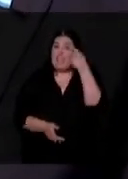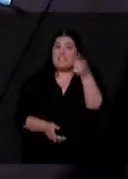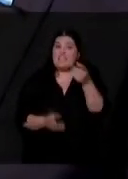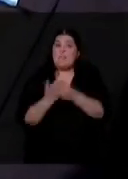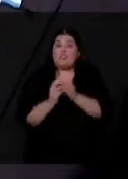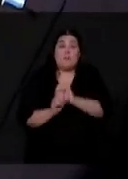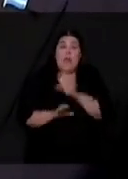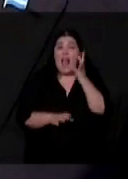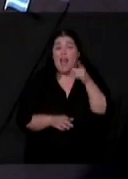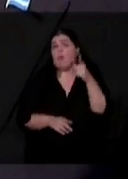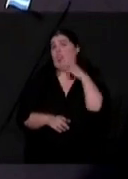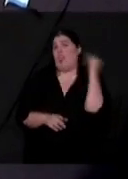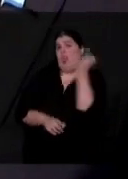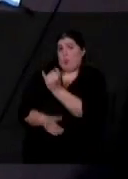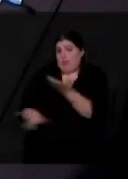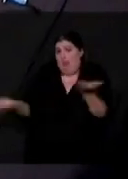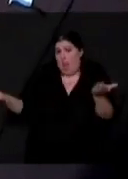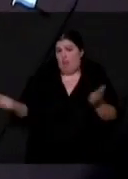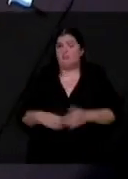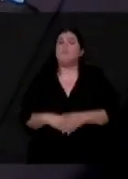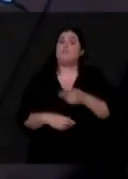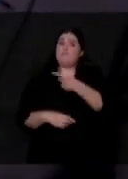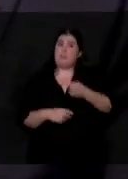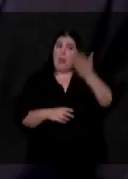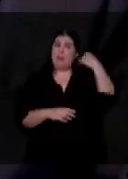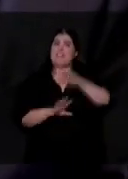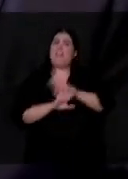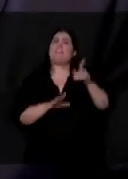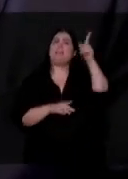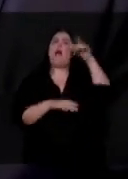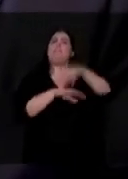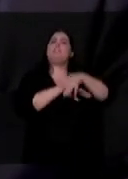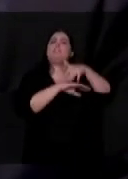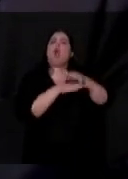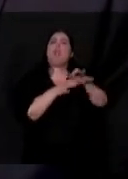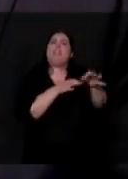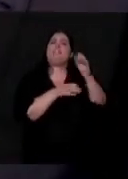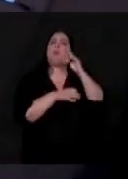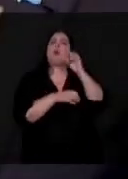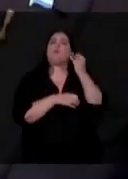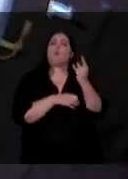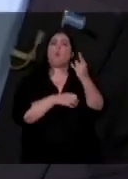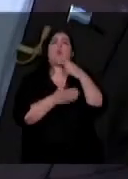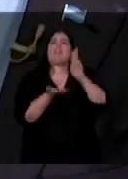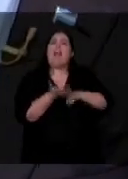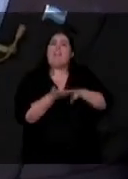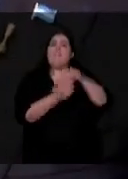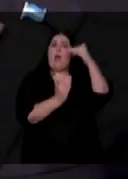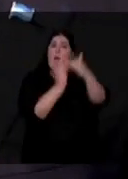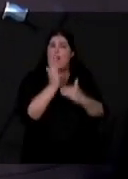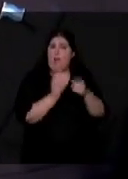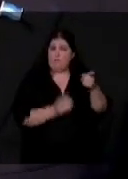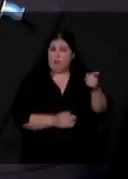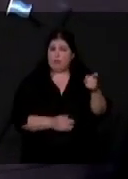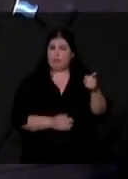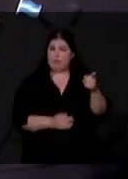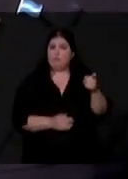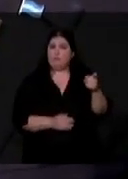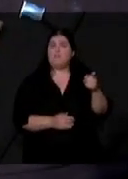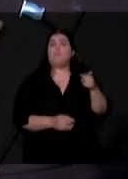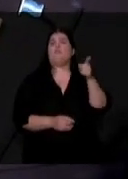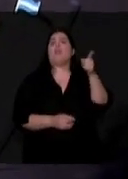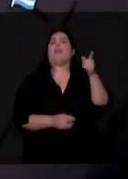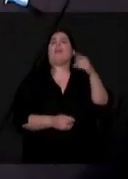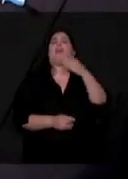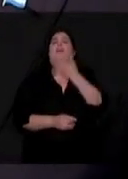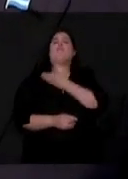ya la semana pasada Le bajamos la tarifa para iguazú porque cobraba el triple de lo que cobraba la f